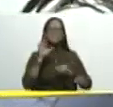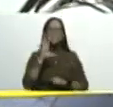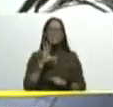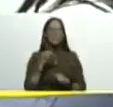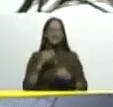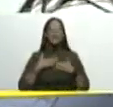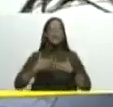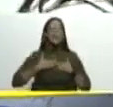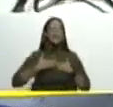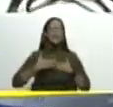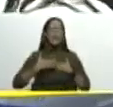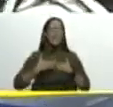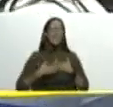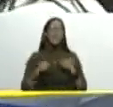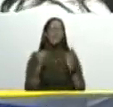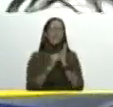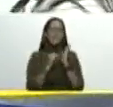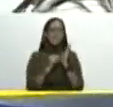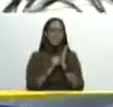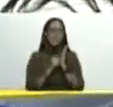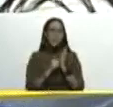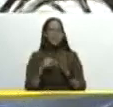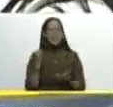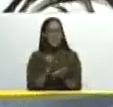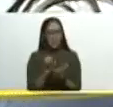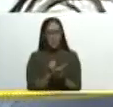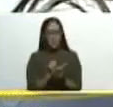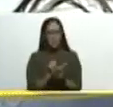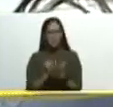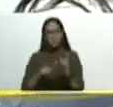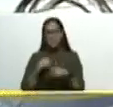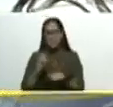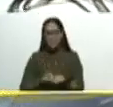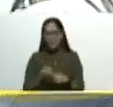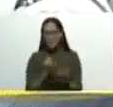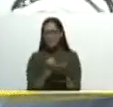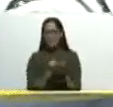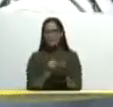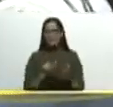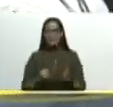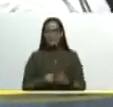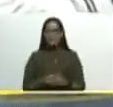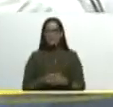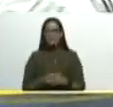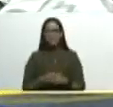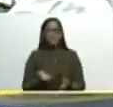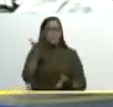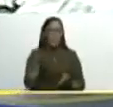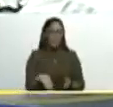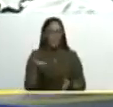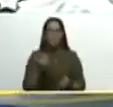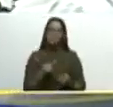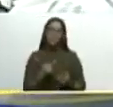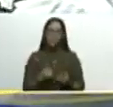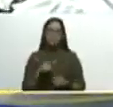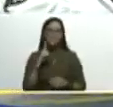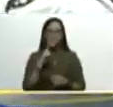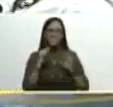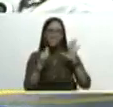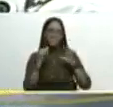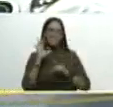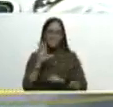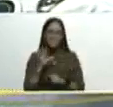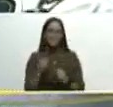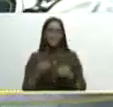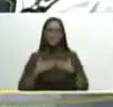minuto. Es el 85% de eso. ¿En la prueba? En la prueba, sí. ¿Y después qué prueban? ¿Cuando uno baja? No, sube al y baja. Llegar al 165 latidos, que